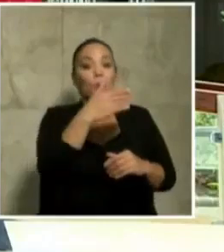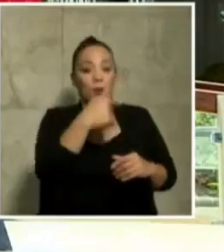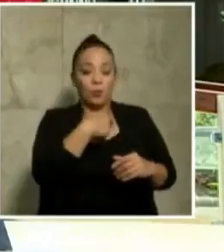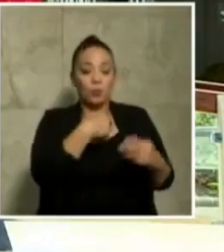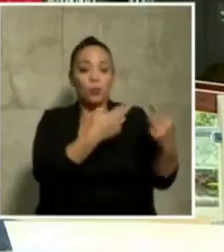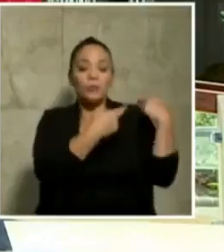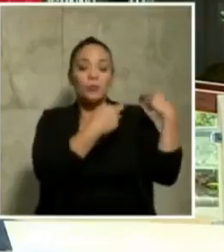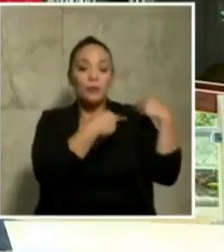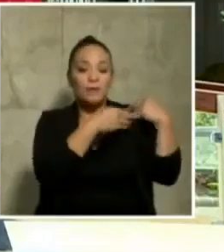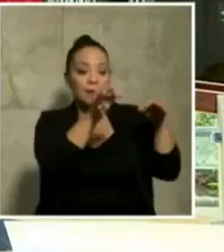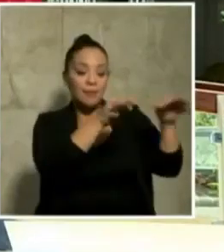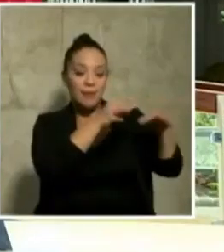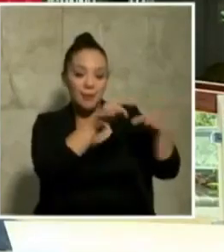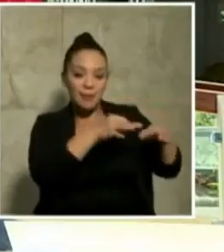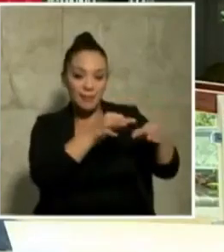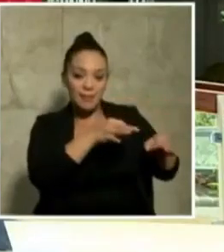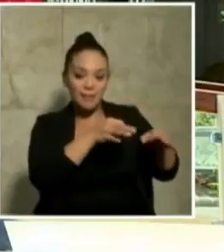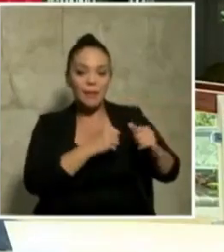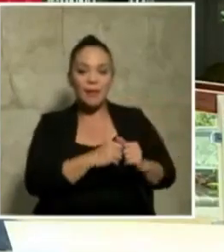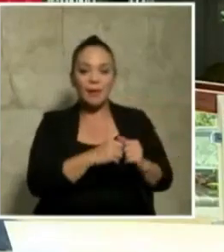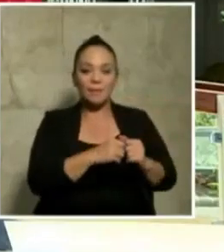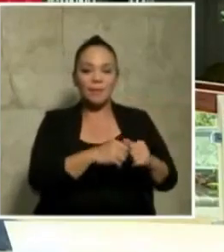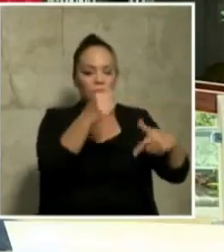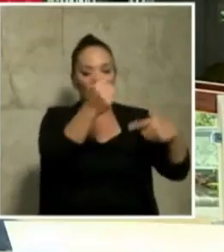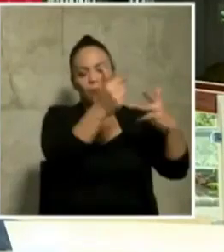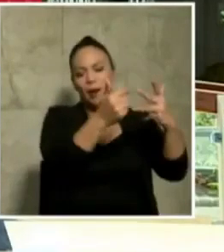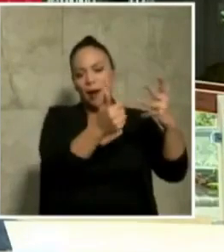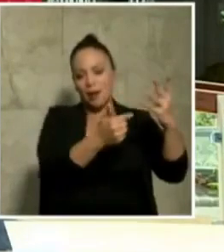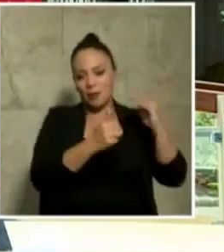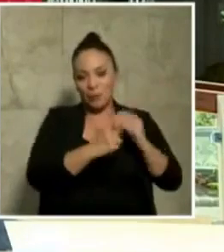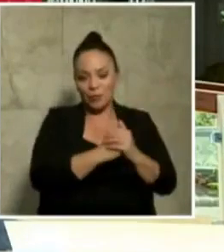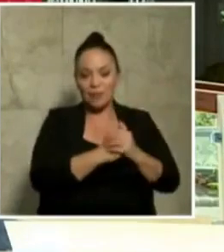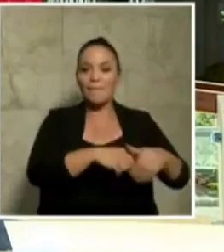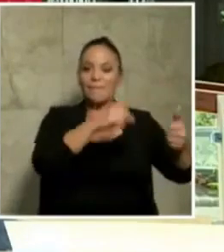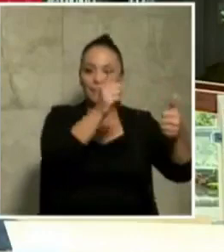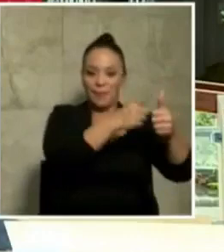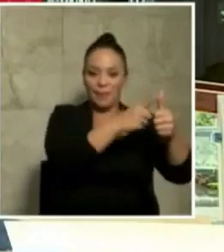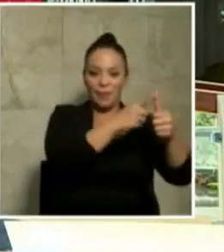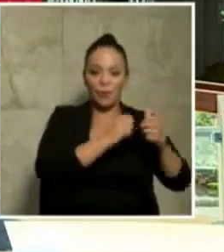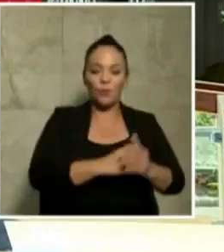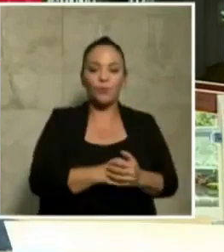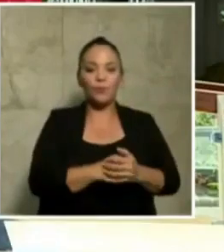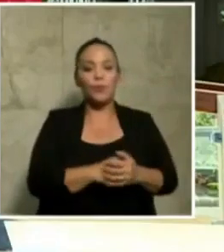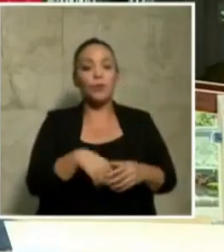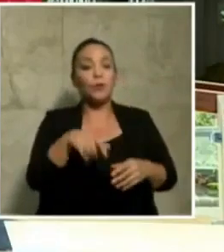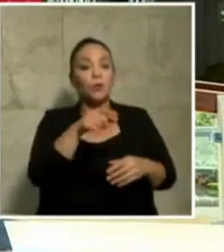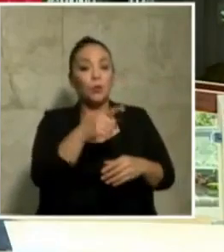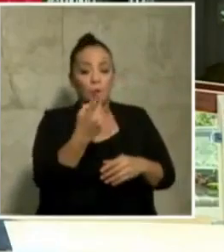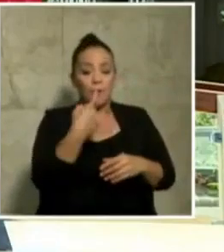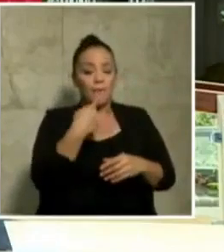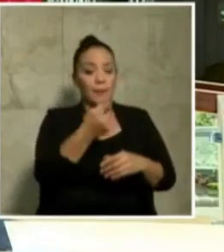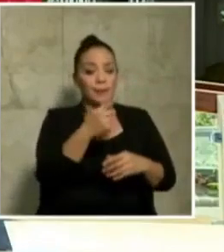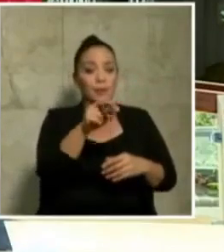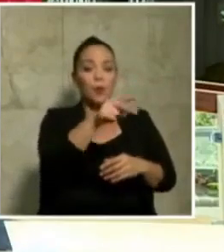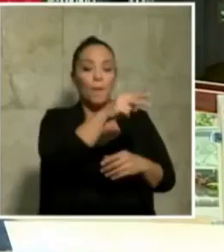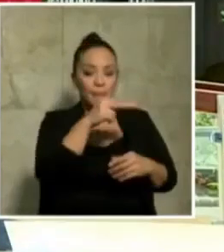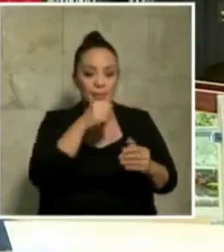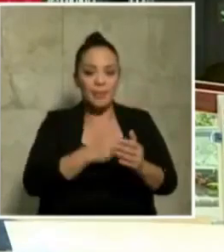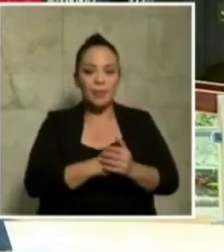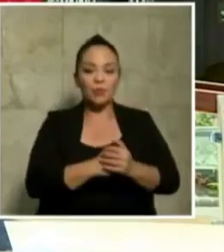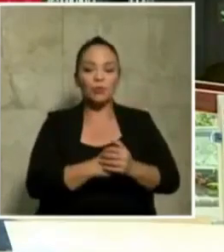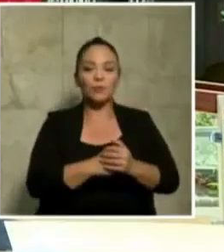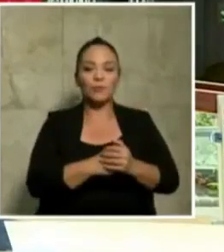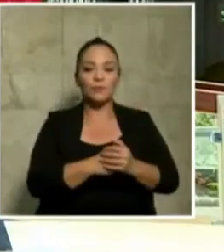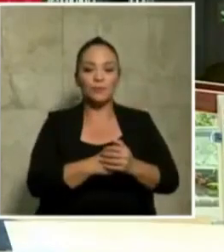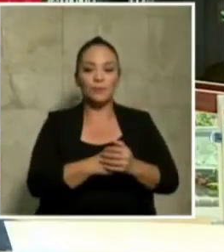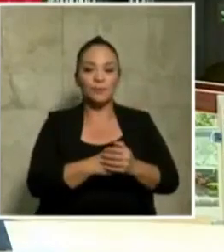correspondido dar esas explicaciones, son varios factores. Uno, lo que acaban de decir los compañeros